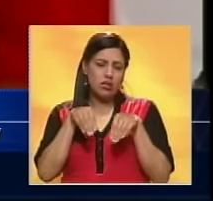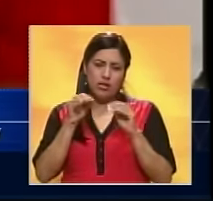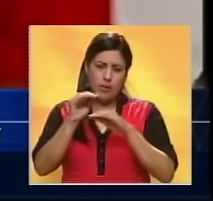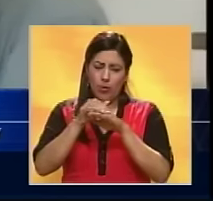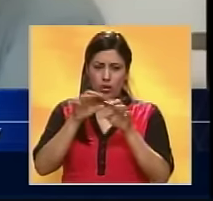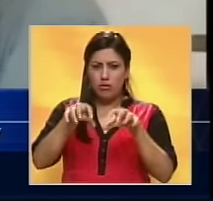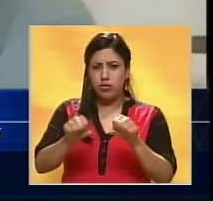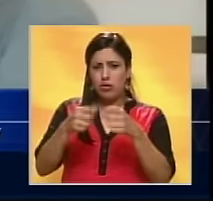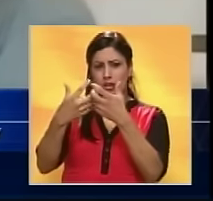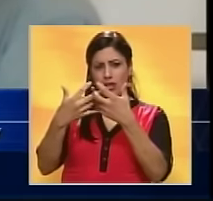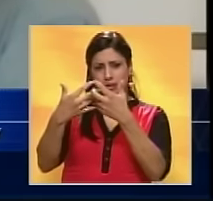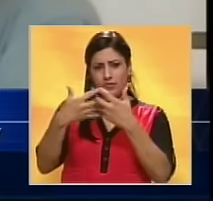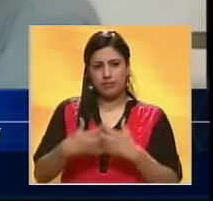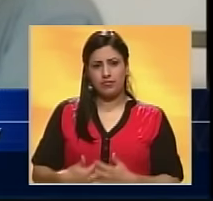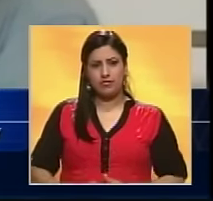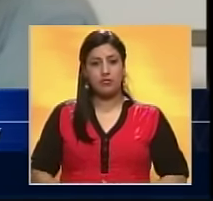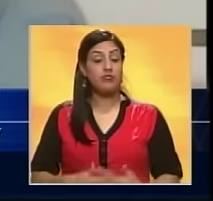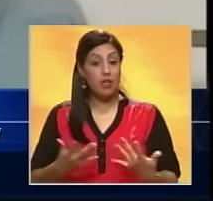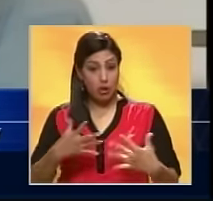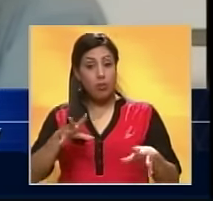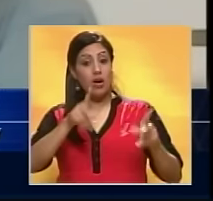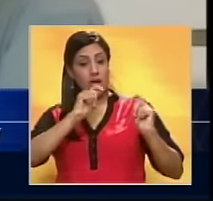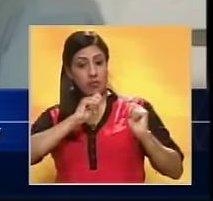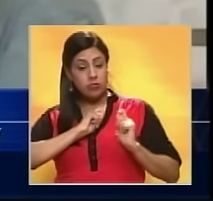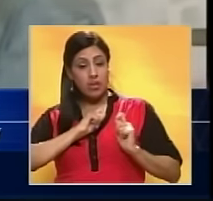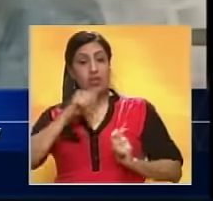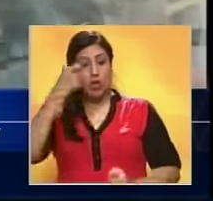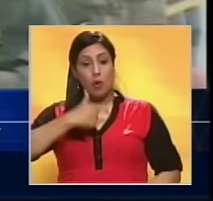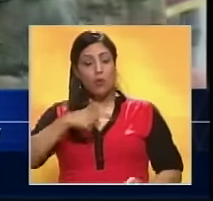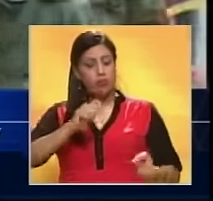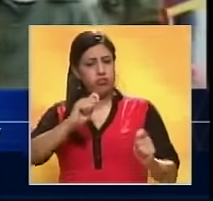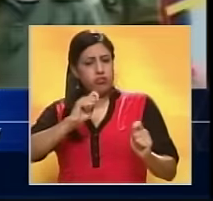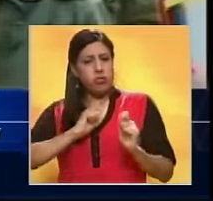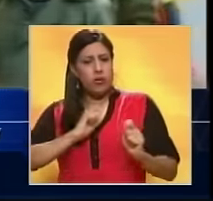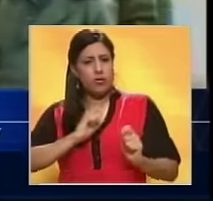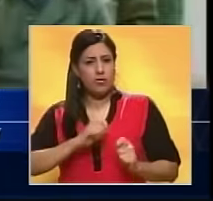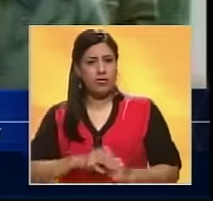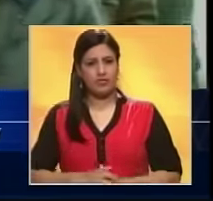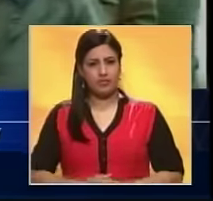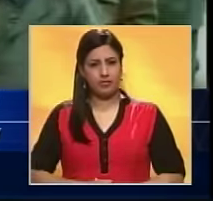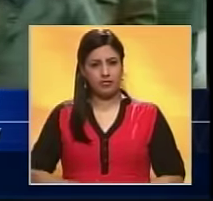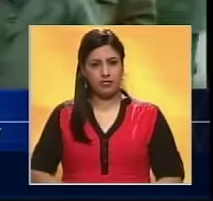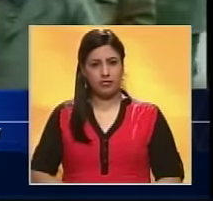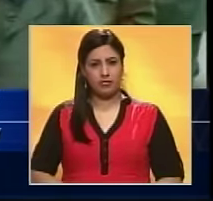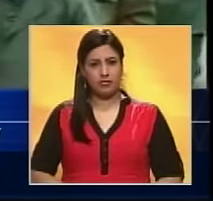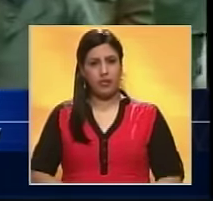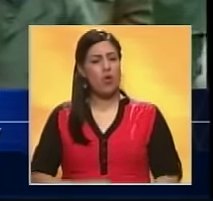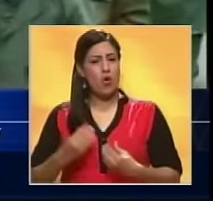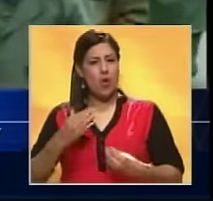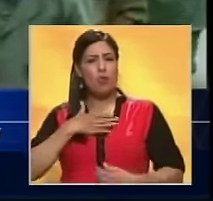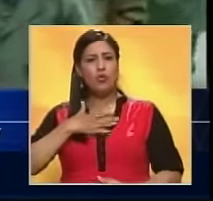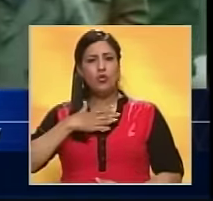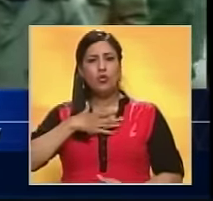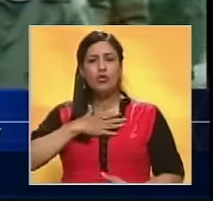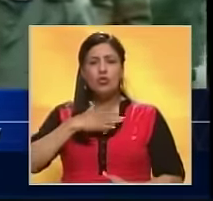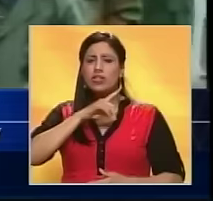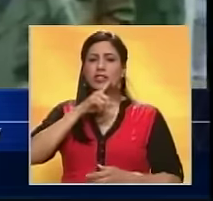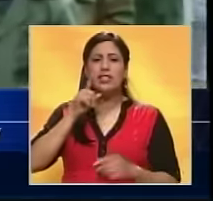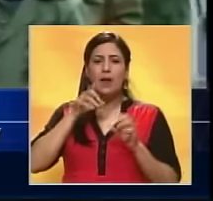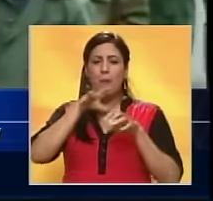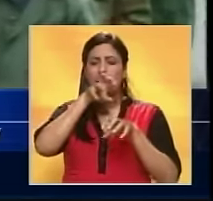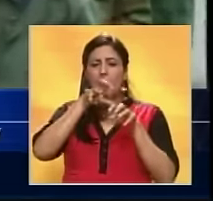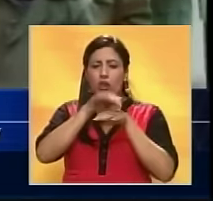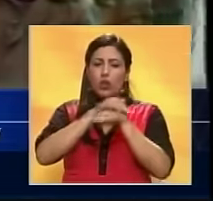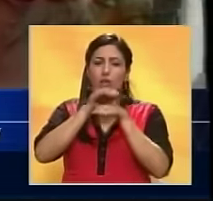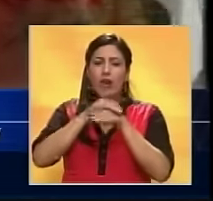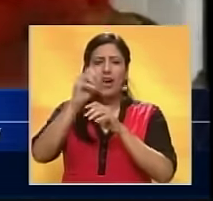imperio. Y lo asume, él se asume como un cachorrito del imperio, y